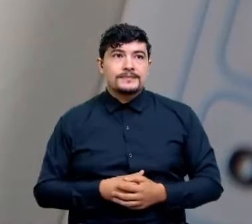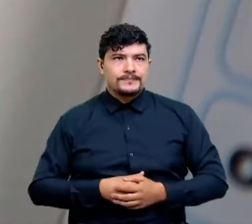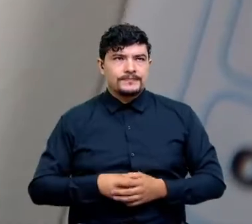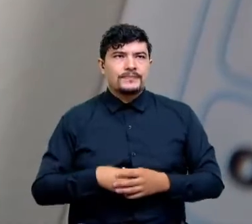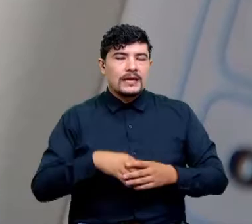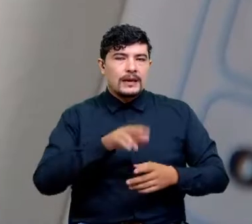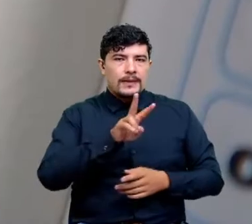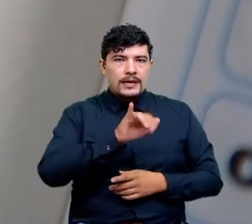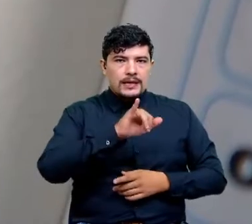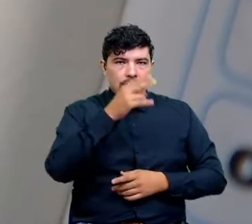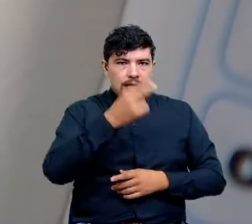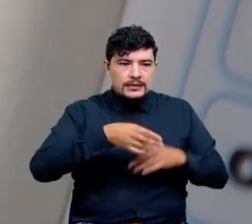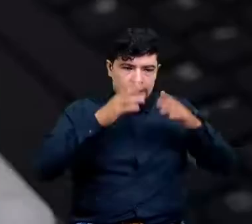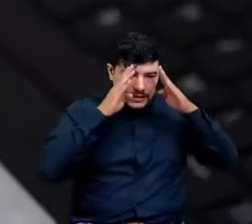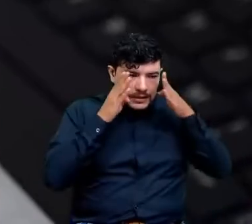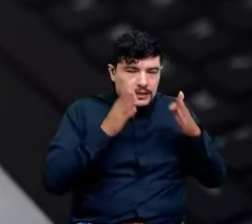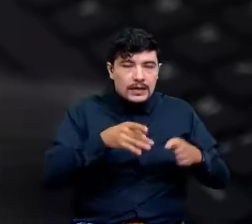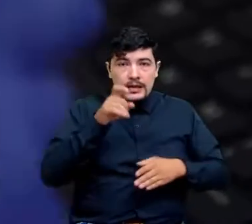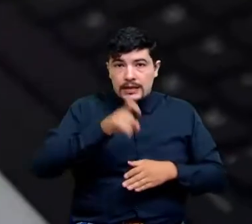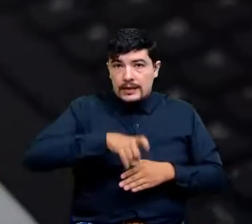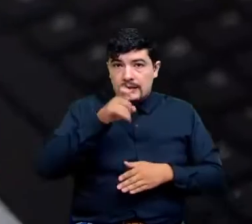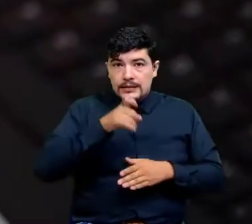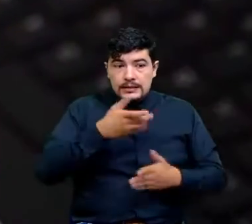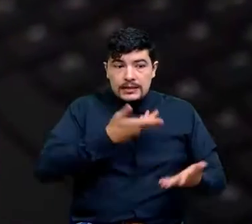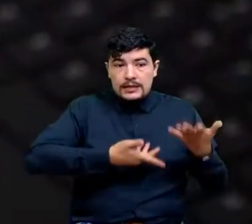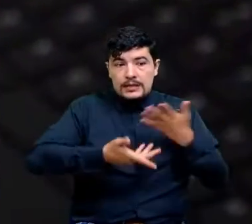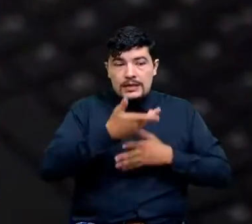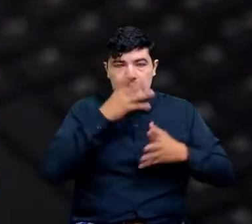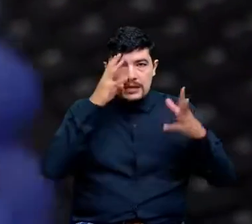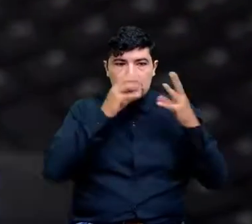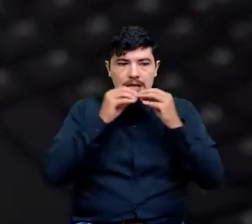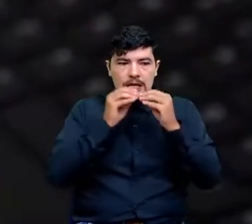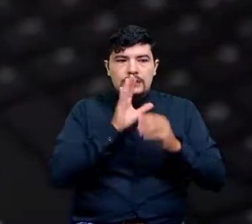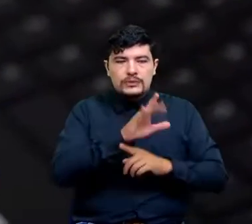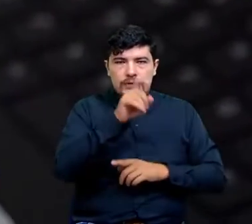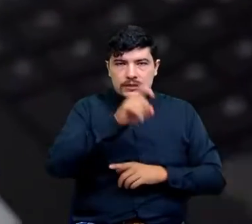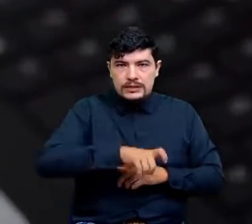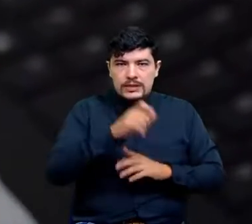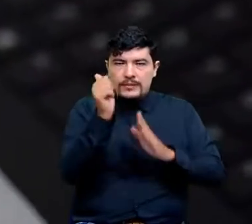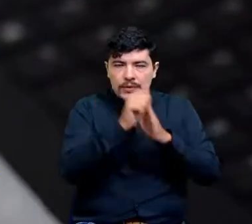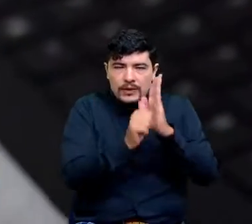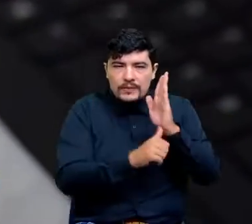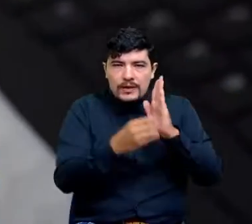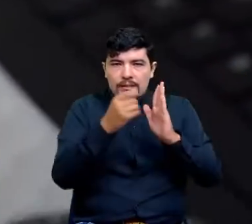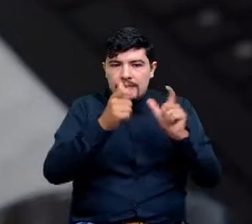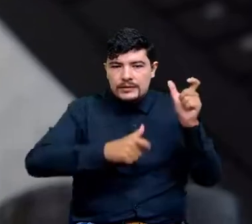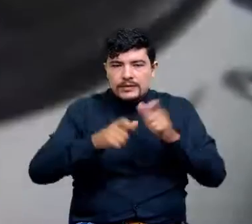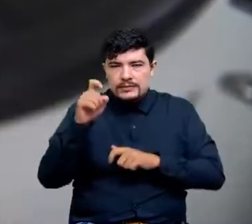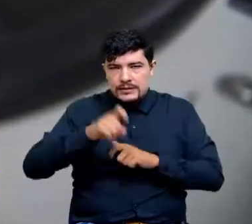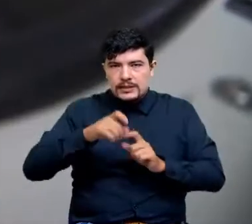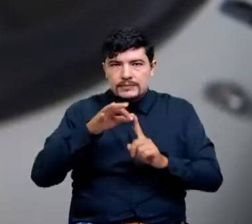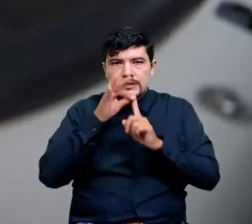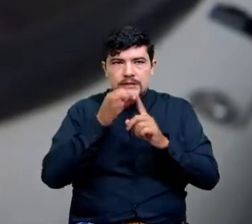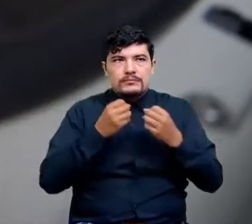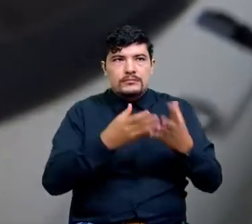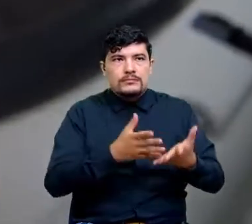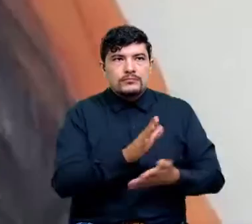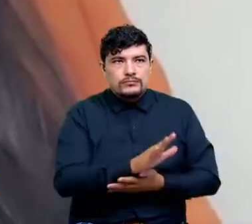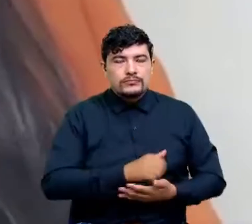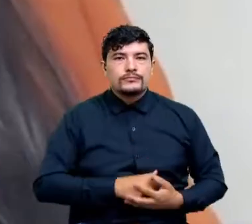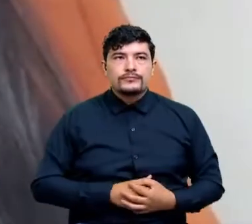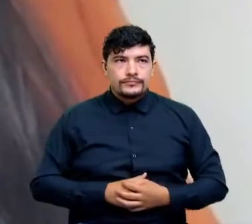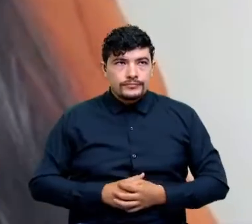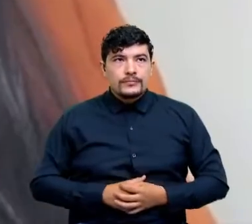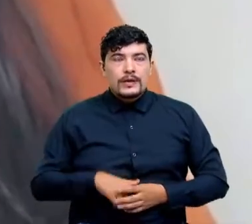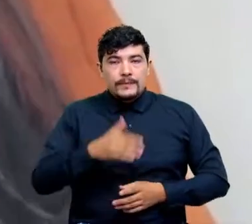viven con VIH se ofrece de acuerdo a las necesidades, a través de programas de los pacientes especializados. Es mejorar los